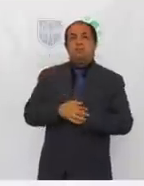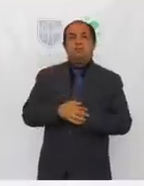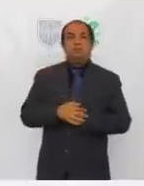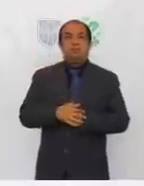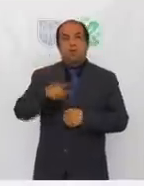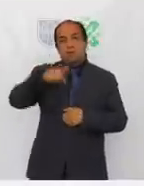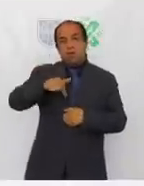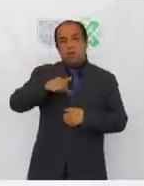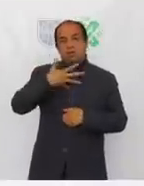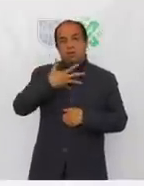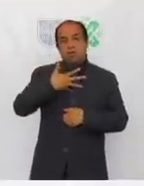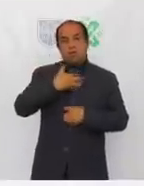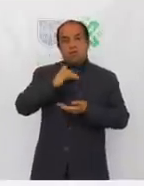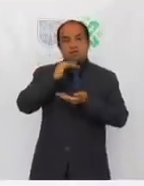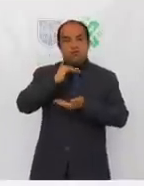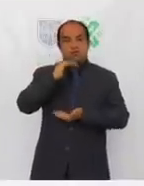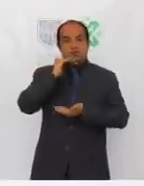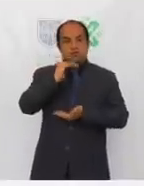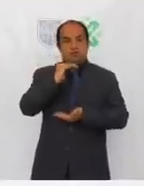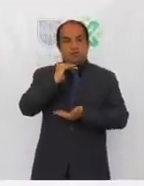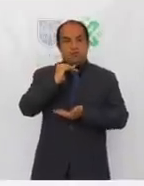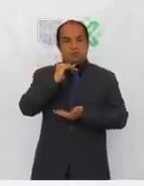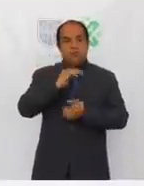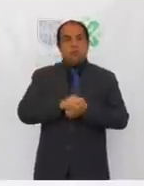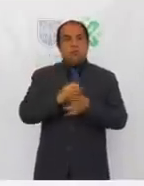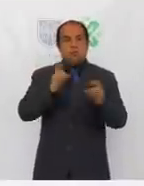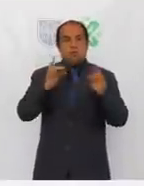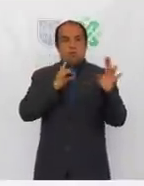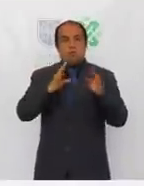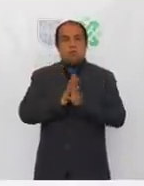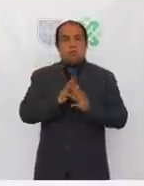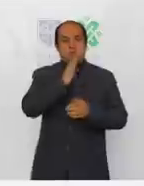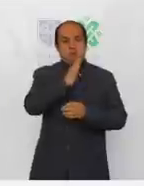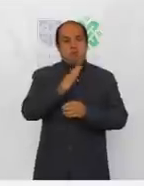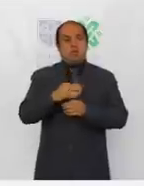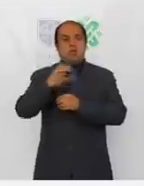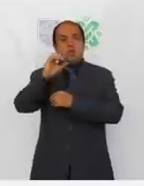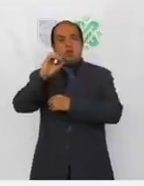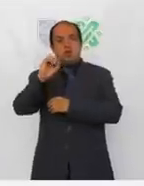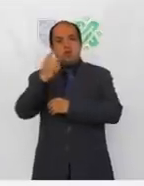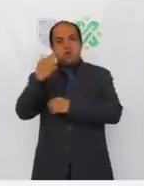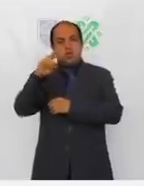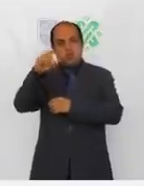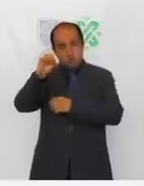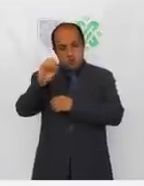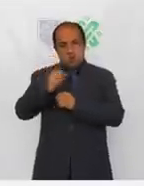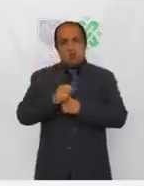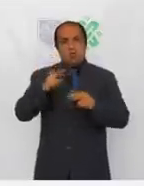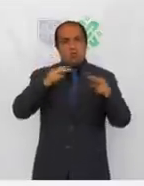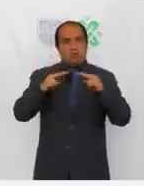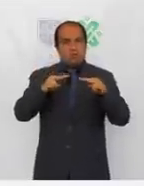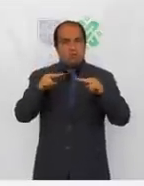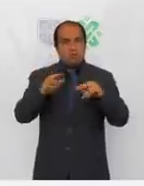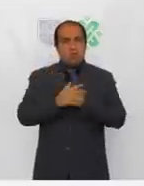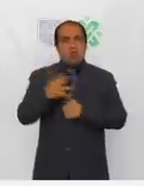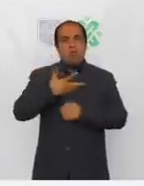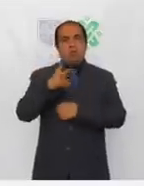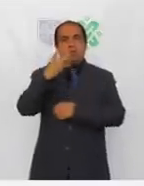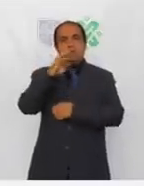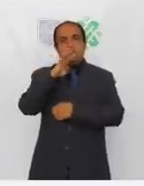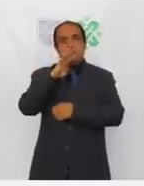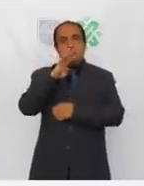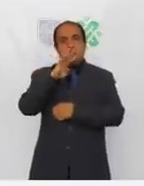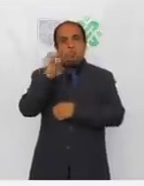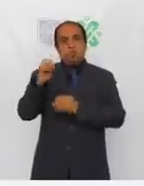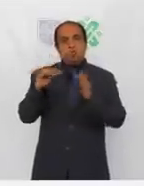Aquí están los volúmenes de la transferencia directa de orgánicos y poda que les mencionaba previamente. Son 400 toneladas que se van